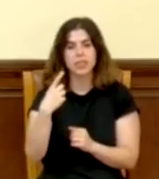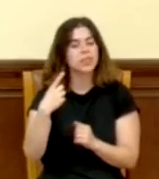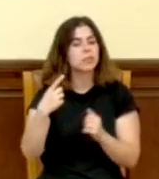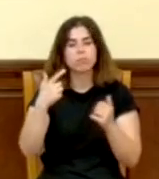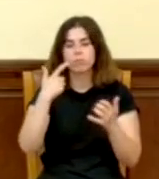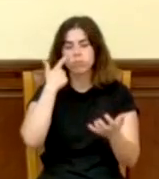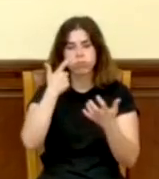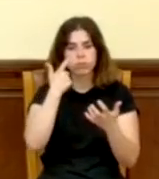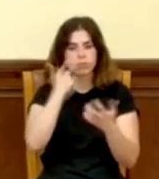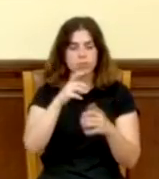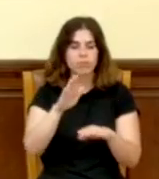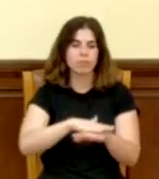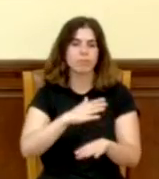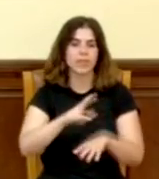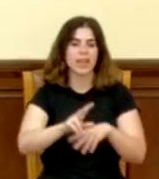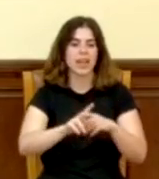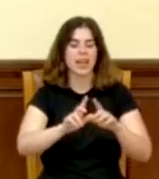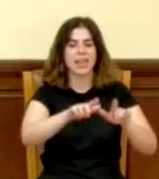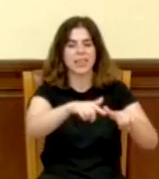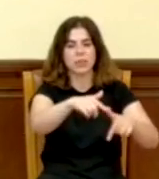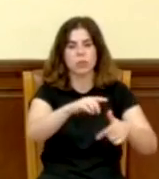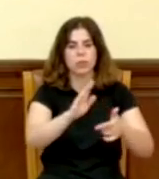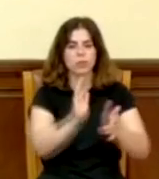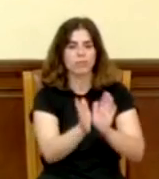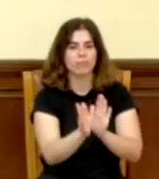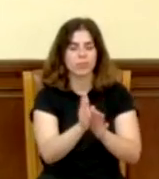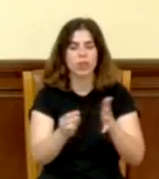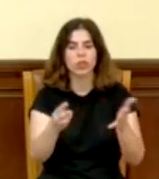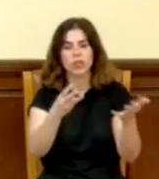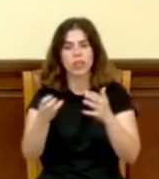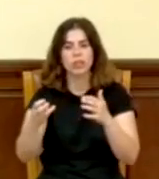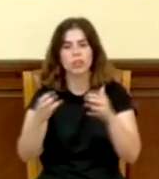correspondiente a tratamiento de residuos por importe de